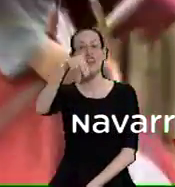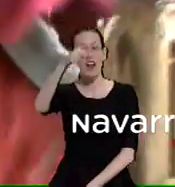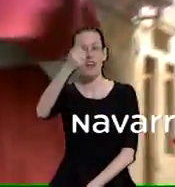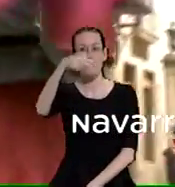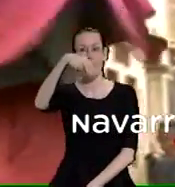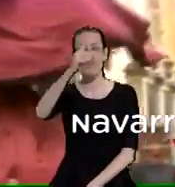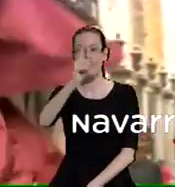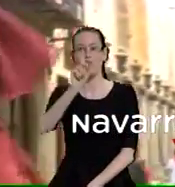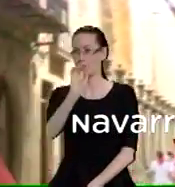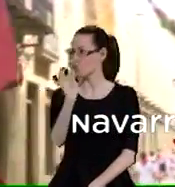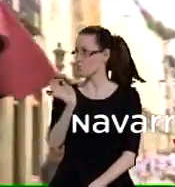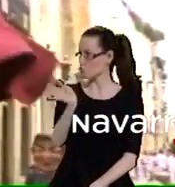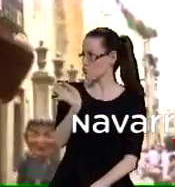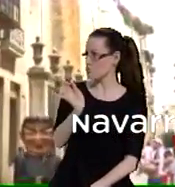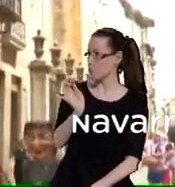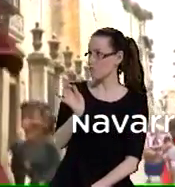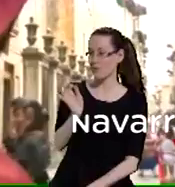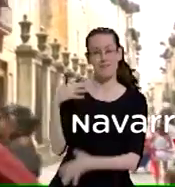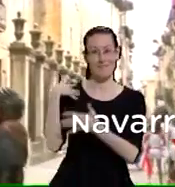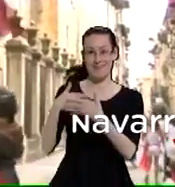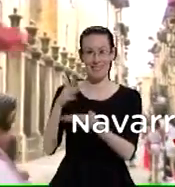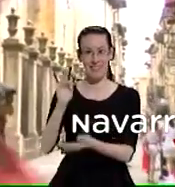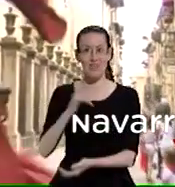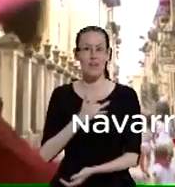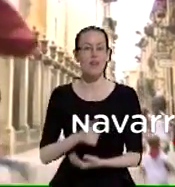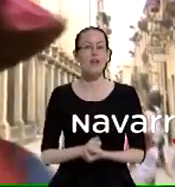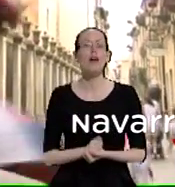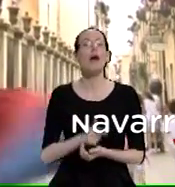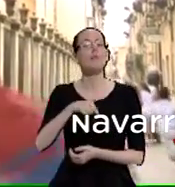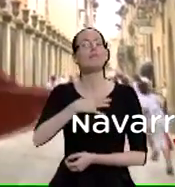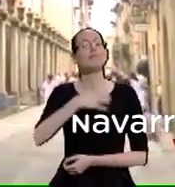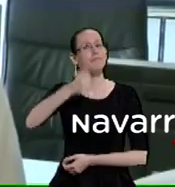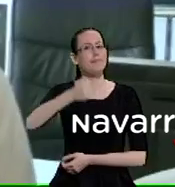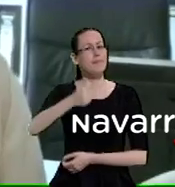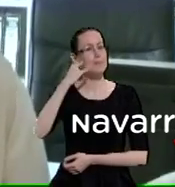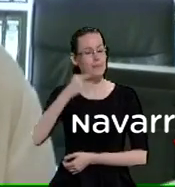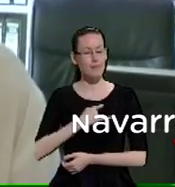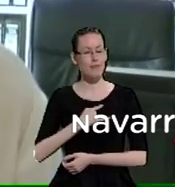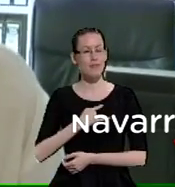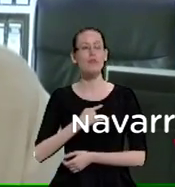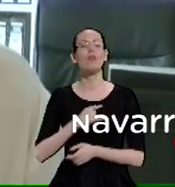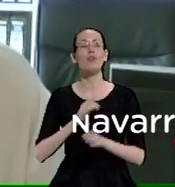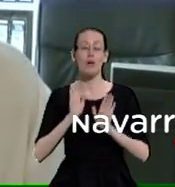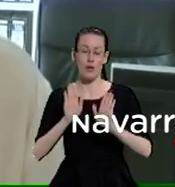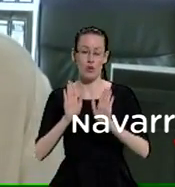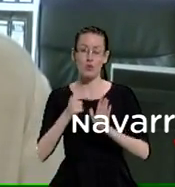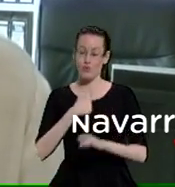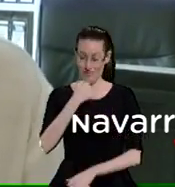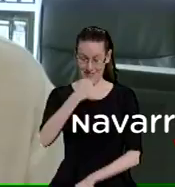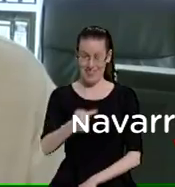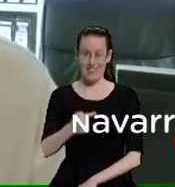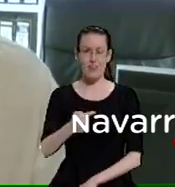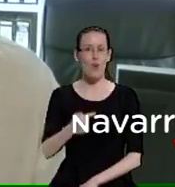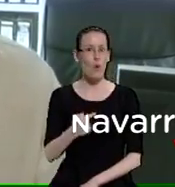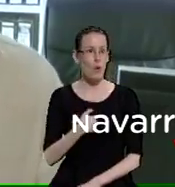lo empecé a creer y bueno, hasta hoy. Sí, a mí me llamó el alcalde personalmente y me dijo, antes de que te enteres por la calle te lo voy a decir, y